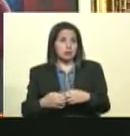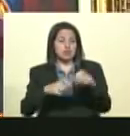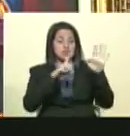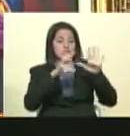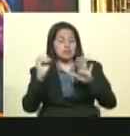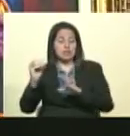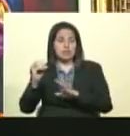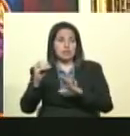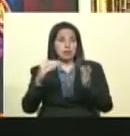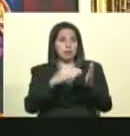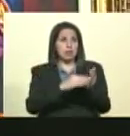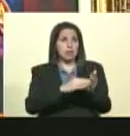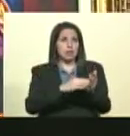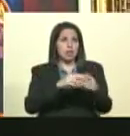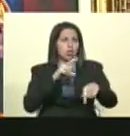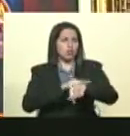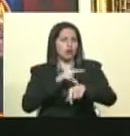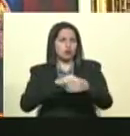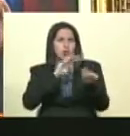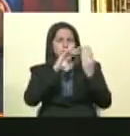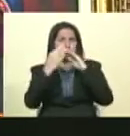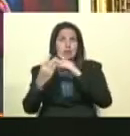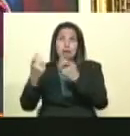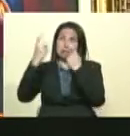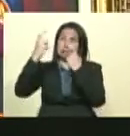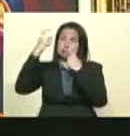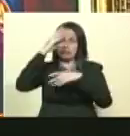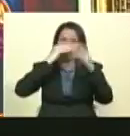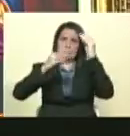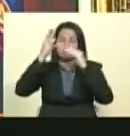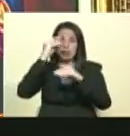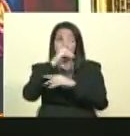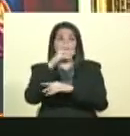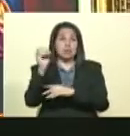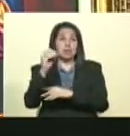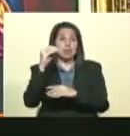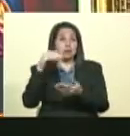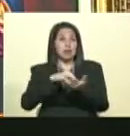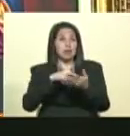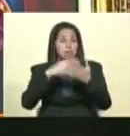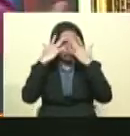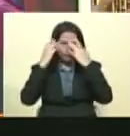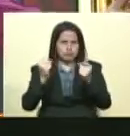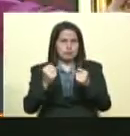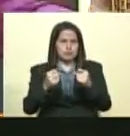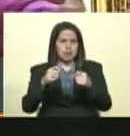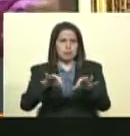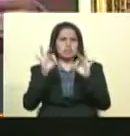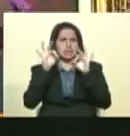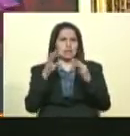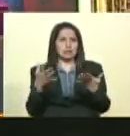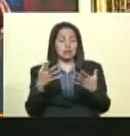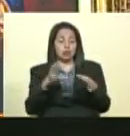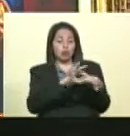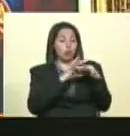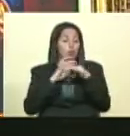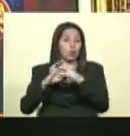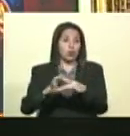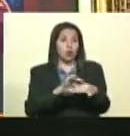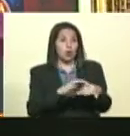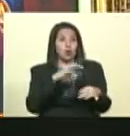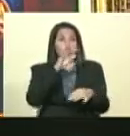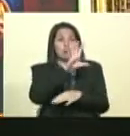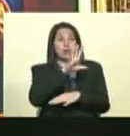60.000 médicos integrales comunitarios, la formación de los 20.000 especialistas que estamos formando y la unión de los trabajadores, los